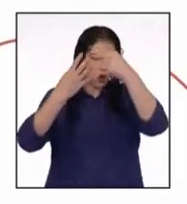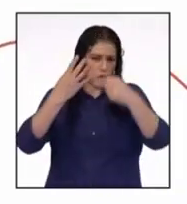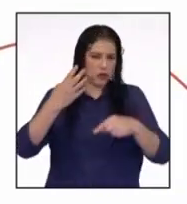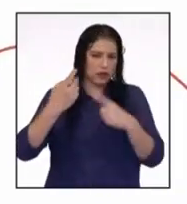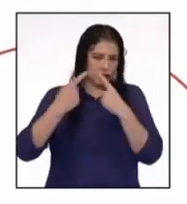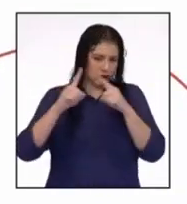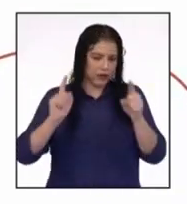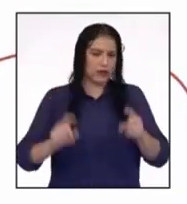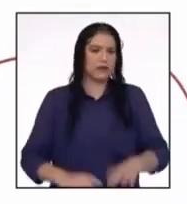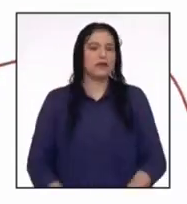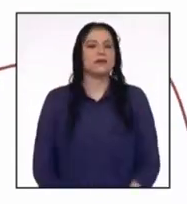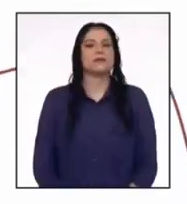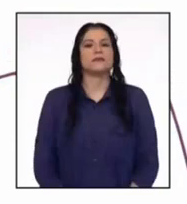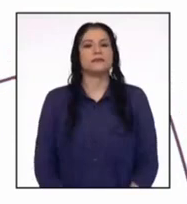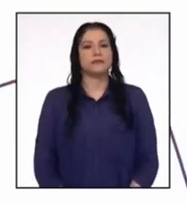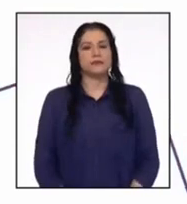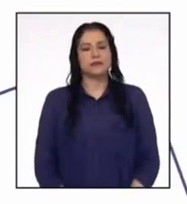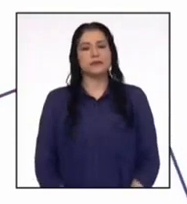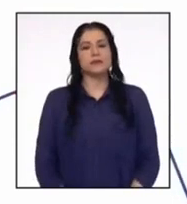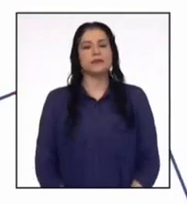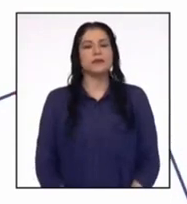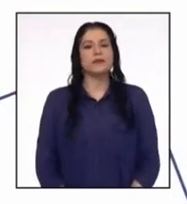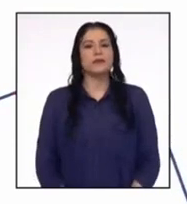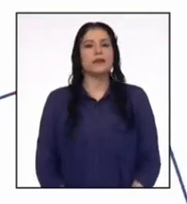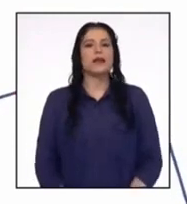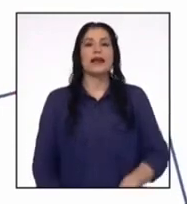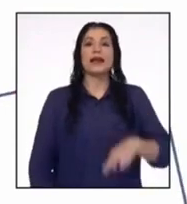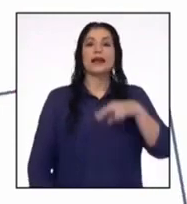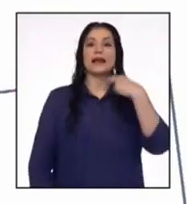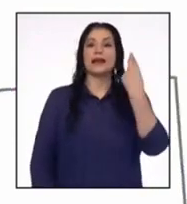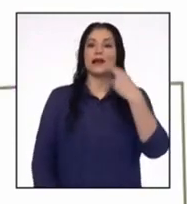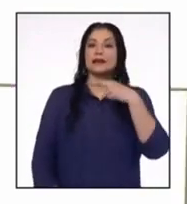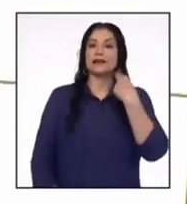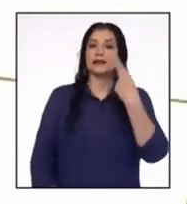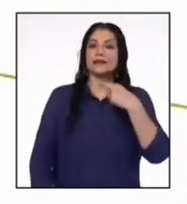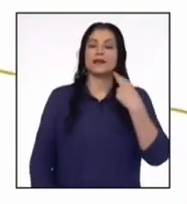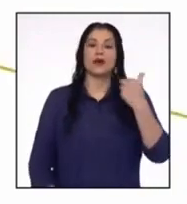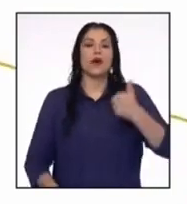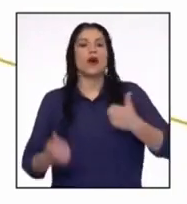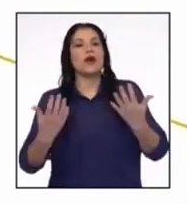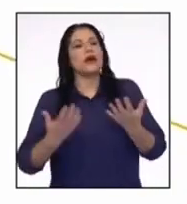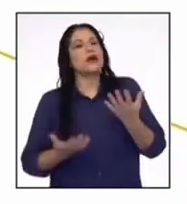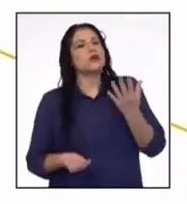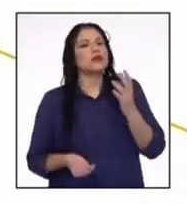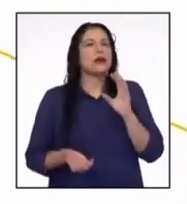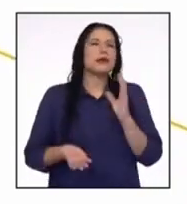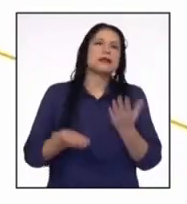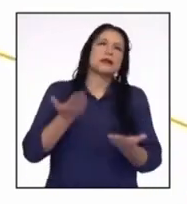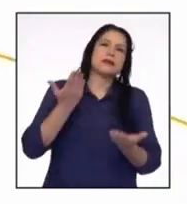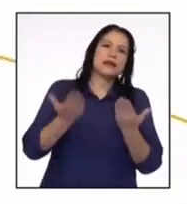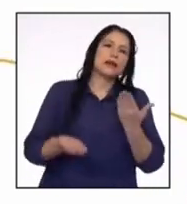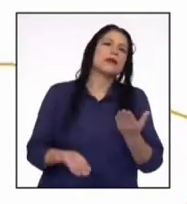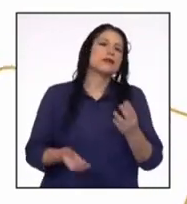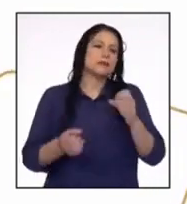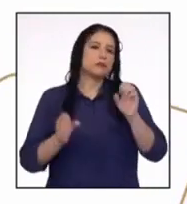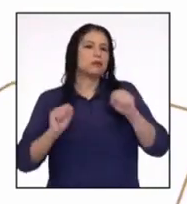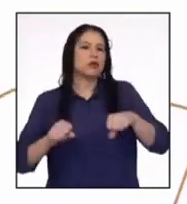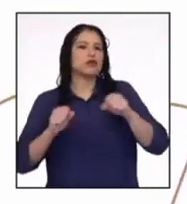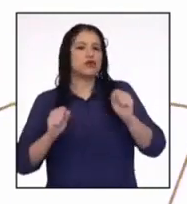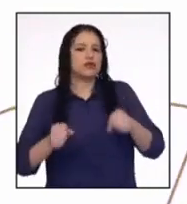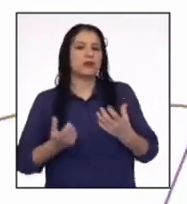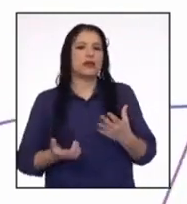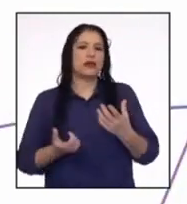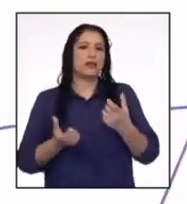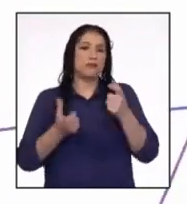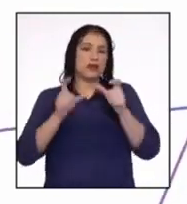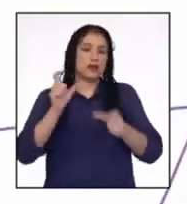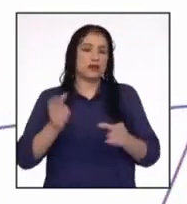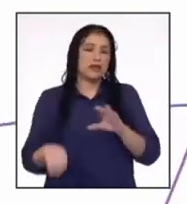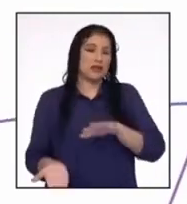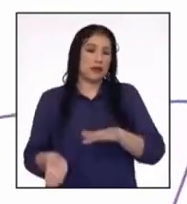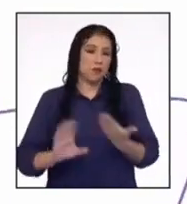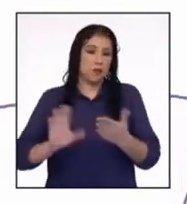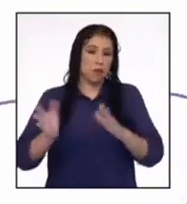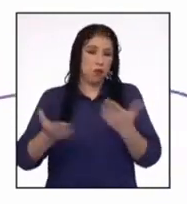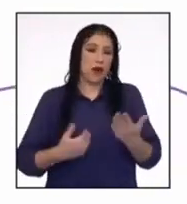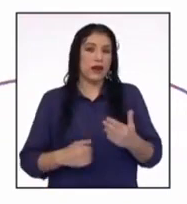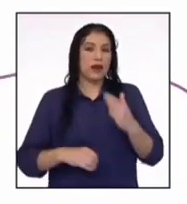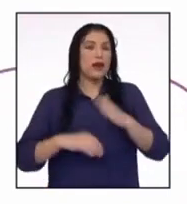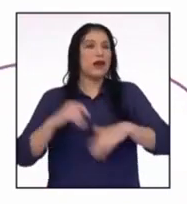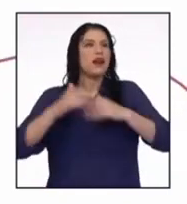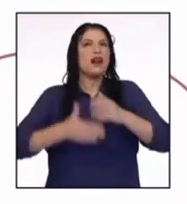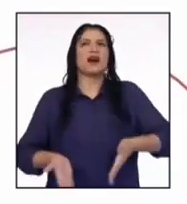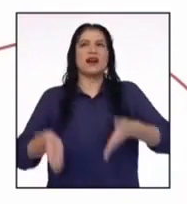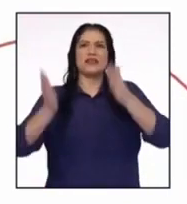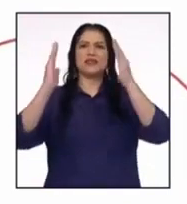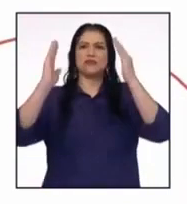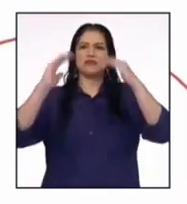más específicos. Riesgo. Es una estimación de probables pérdidas de vidas, de daños a los